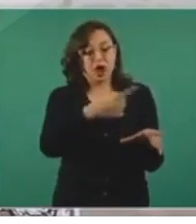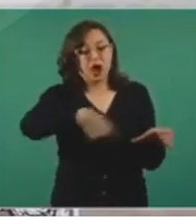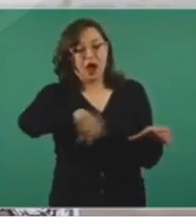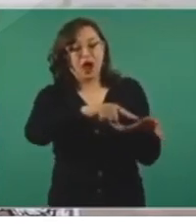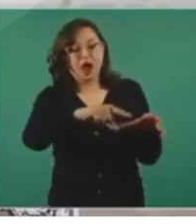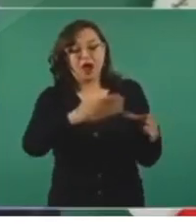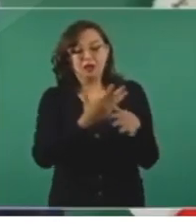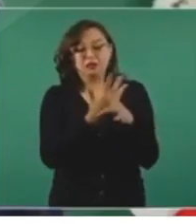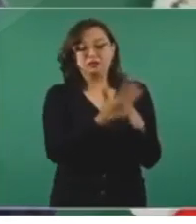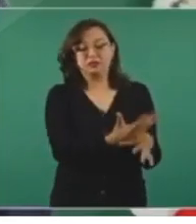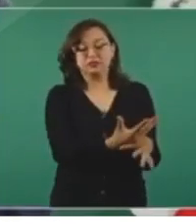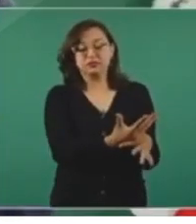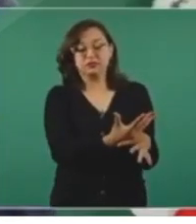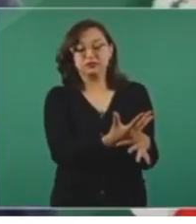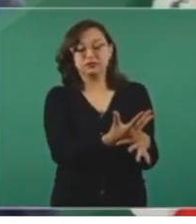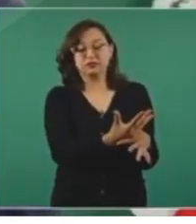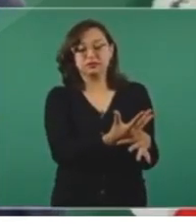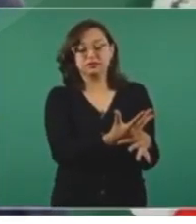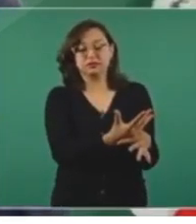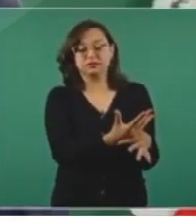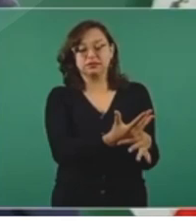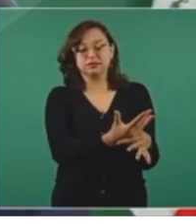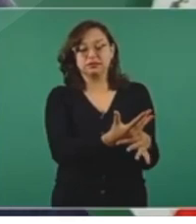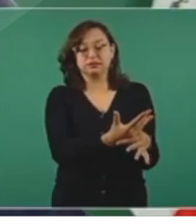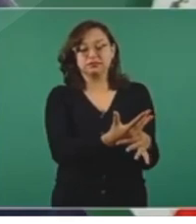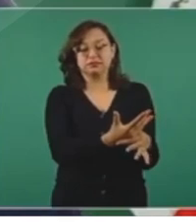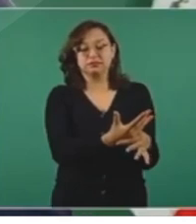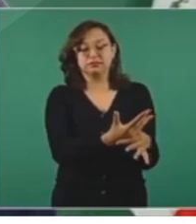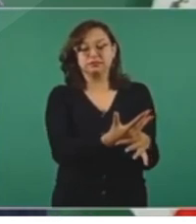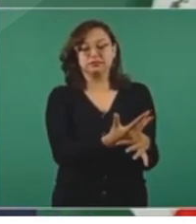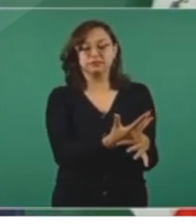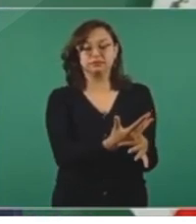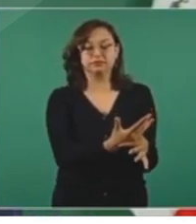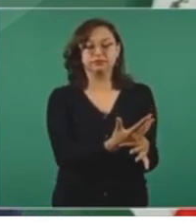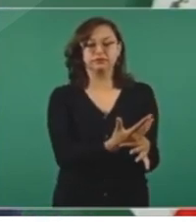aunque como también